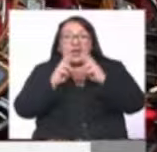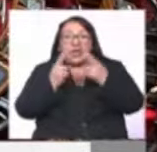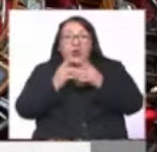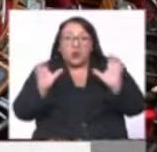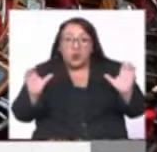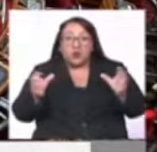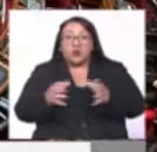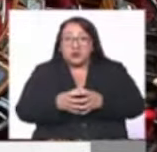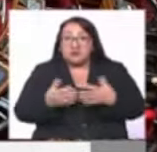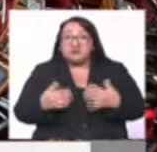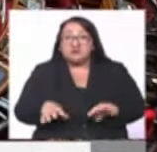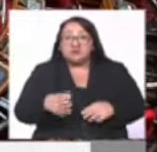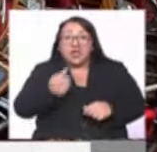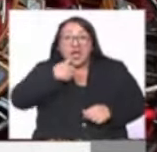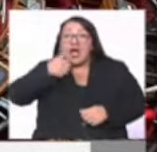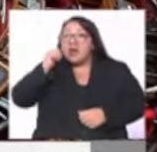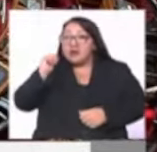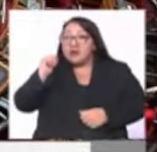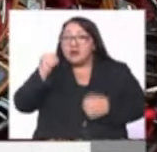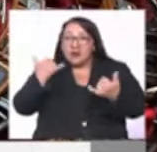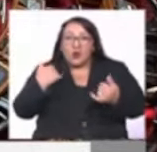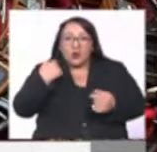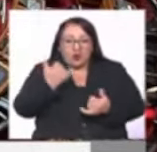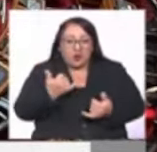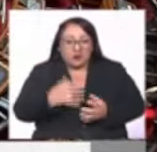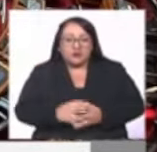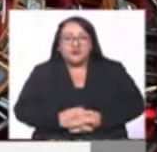reúne en una sesión